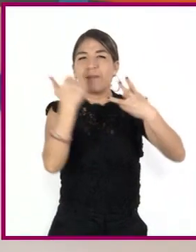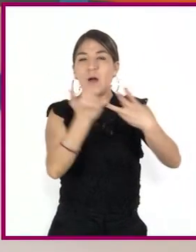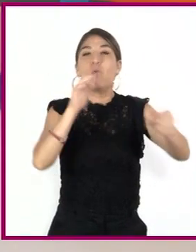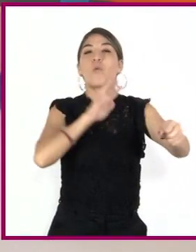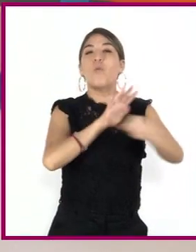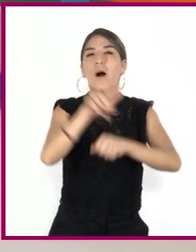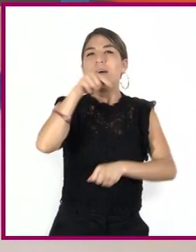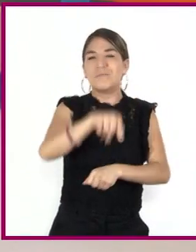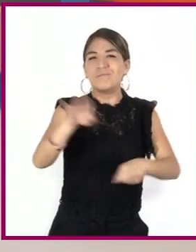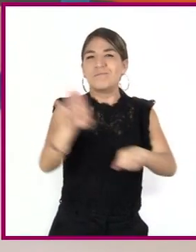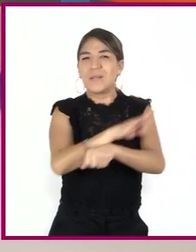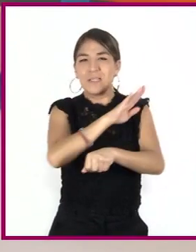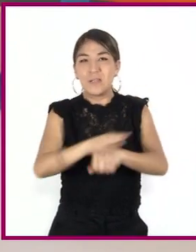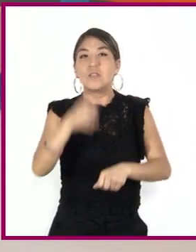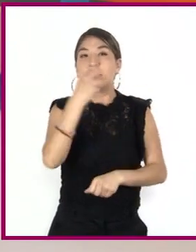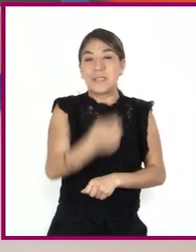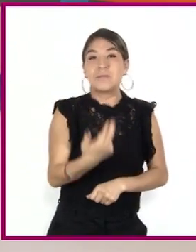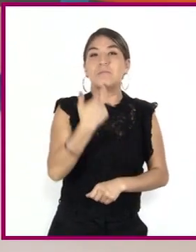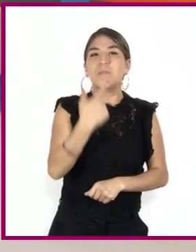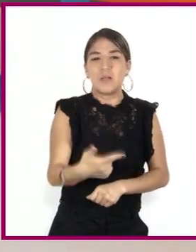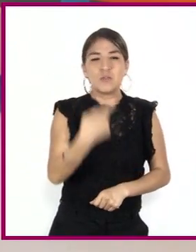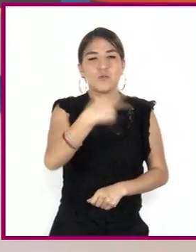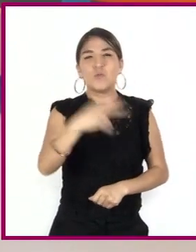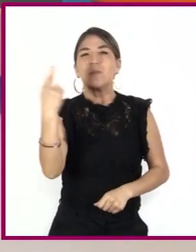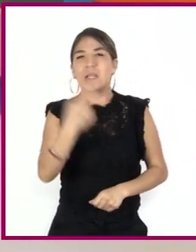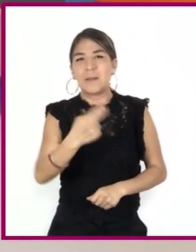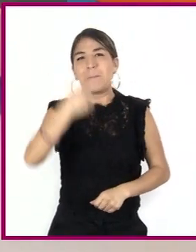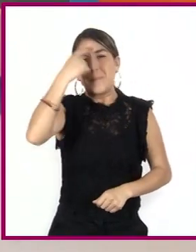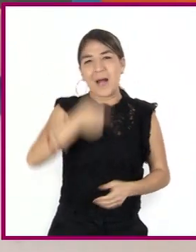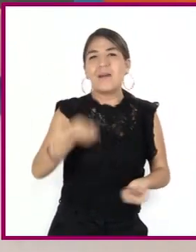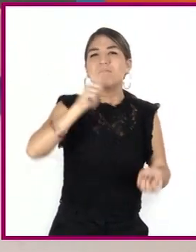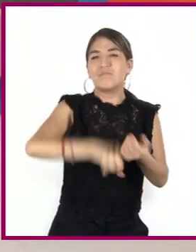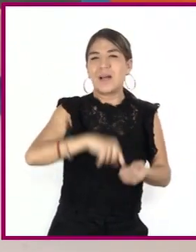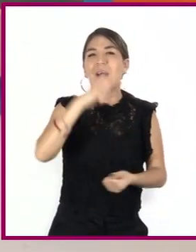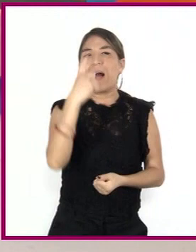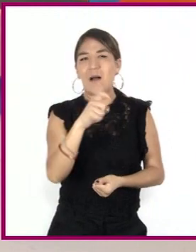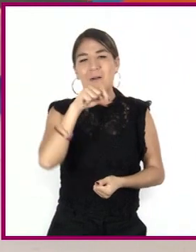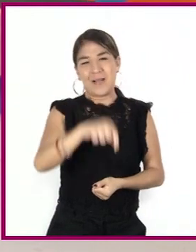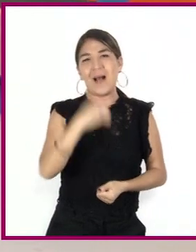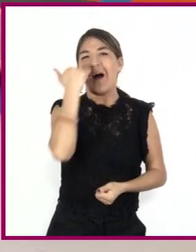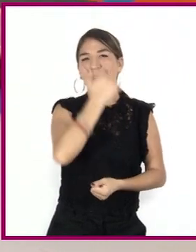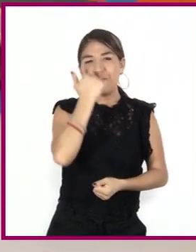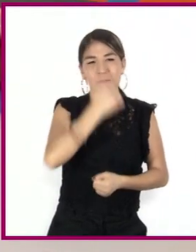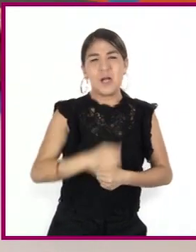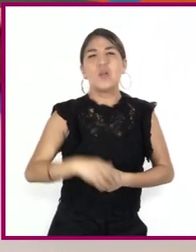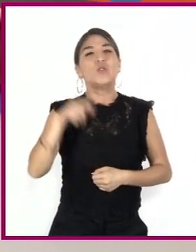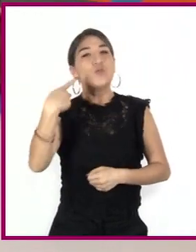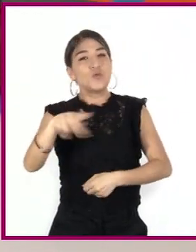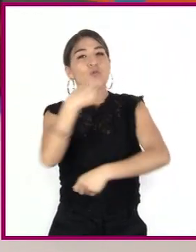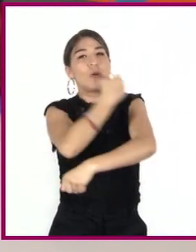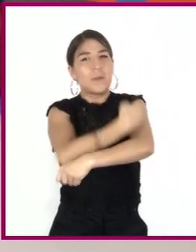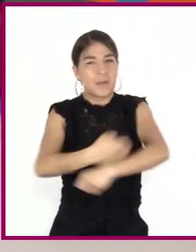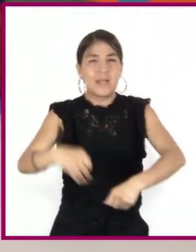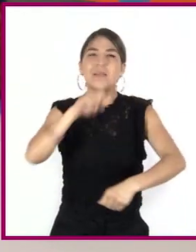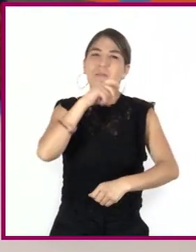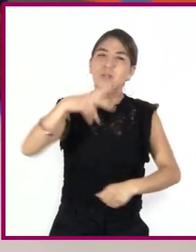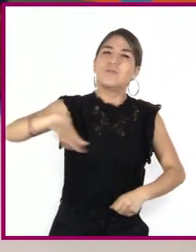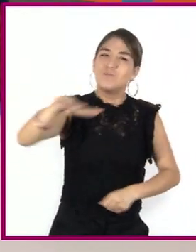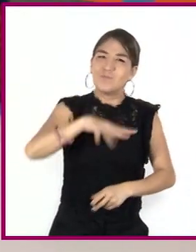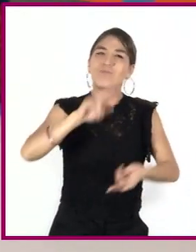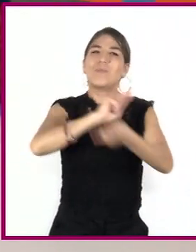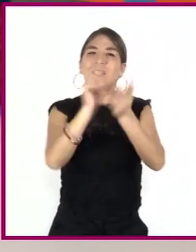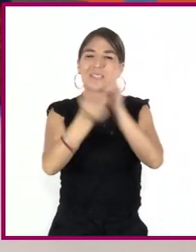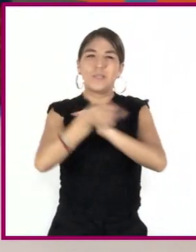cuál satisface de mejor manera la necesidad de abasto de agua que tienen nuestra alumna, su familia y sus vecinos